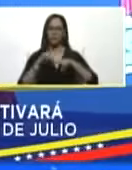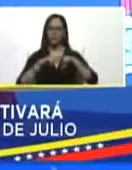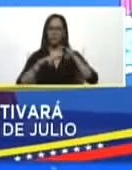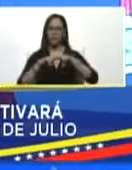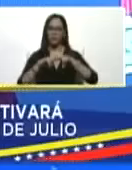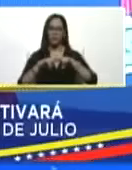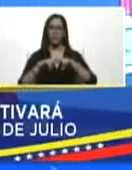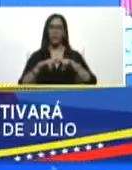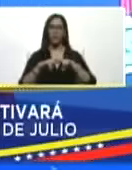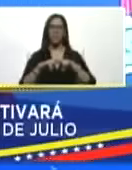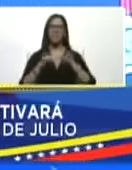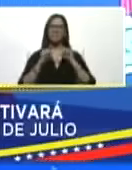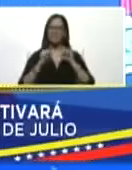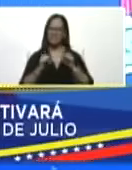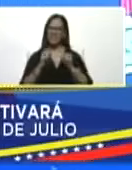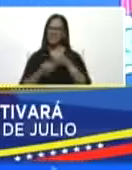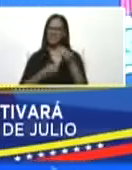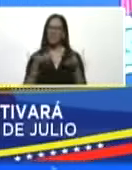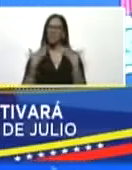sigue haciendo calor, ¿verdad?